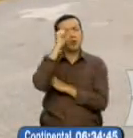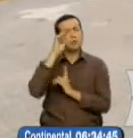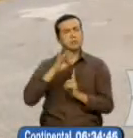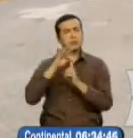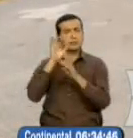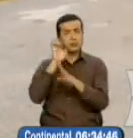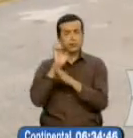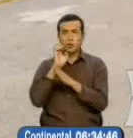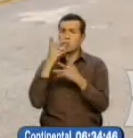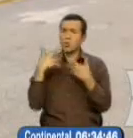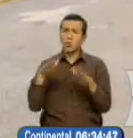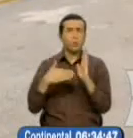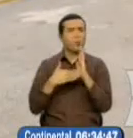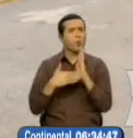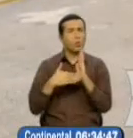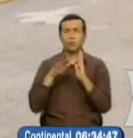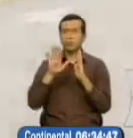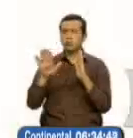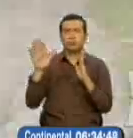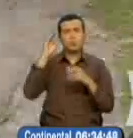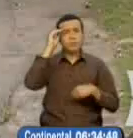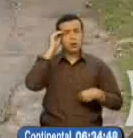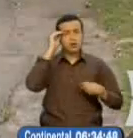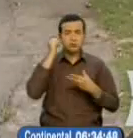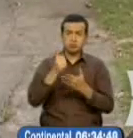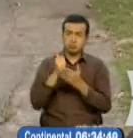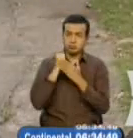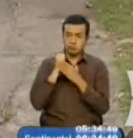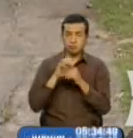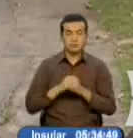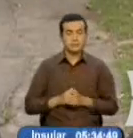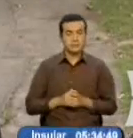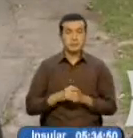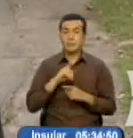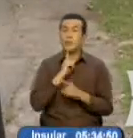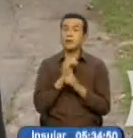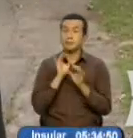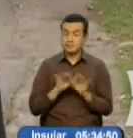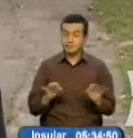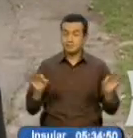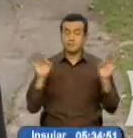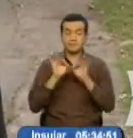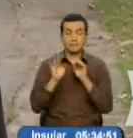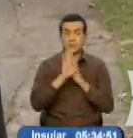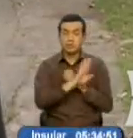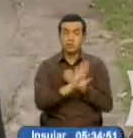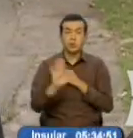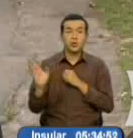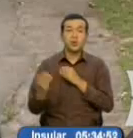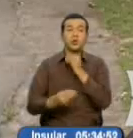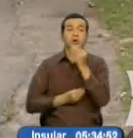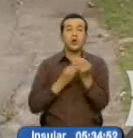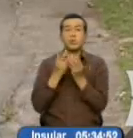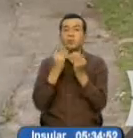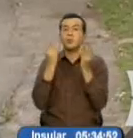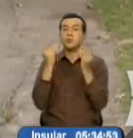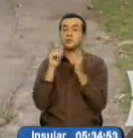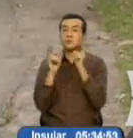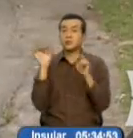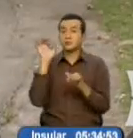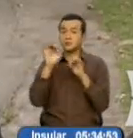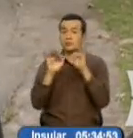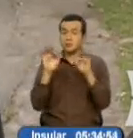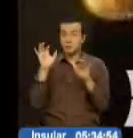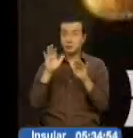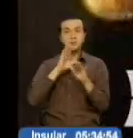que nos dejaron un gran legado, que son los valores. Yo creo que en realidad es importante que esas campañas sean masivas y aparte de eso